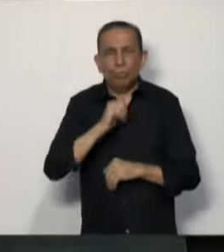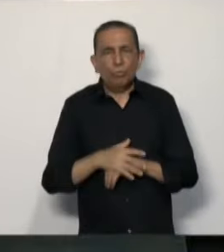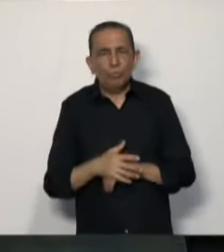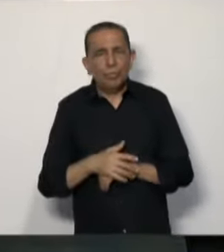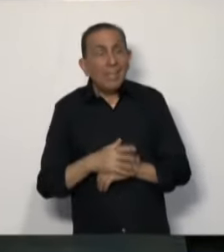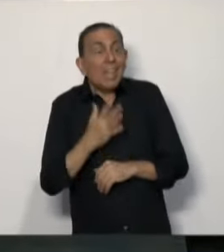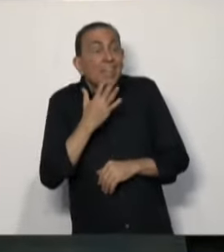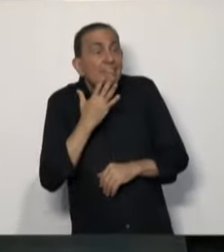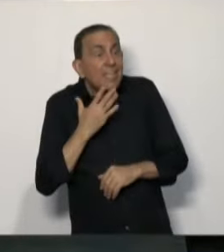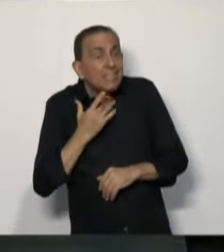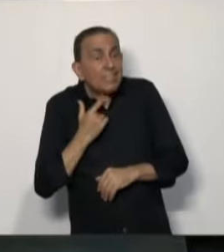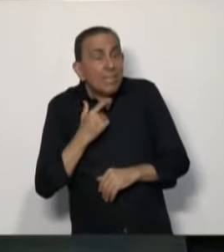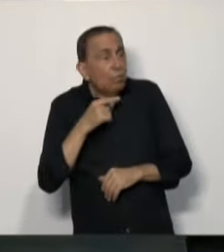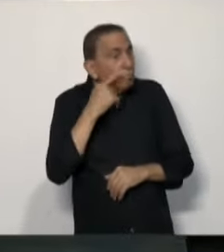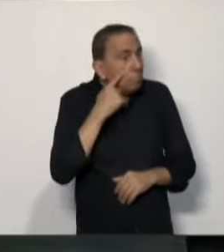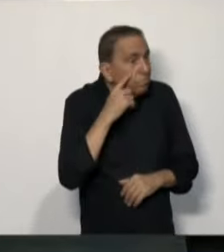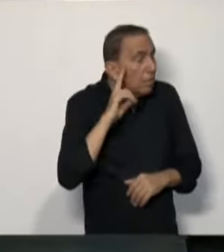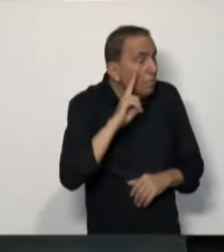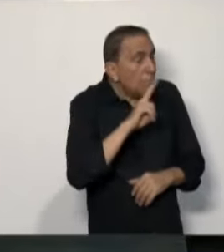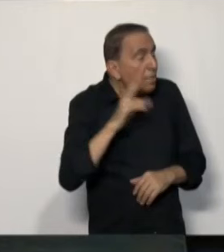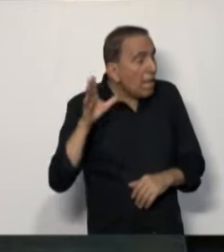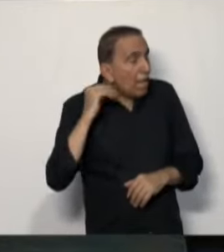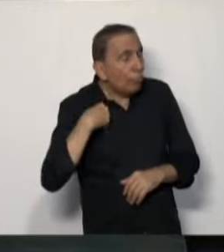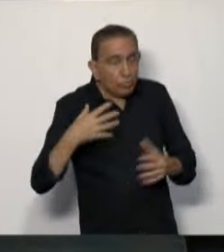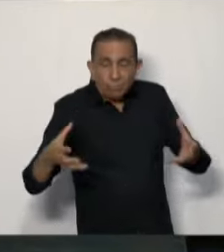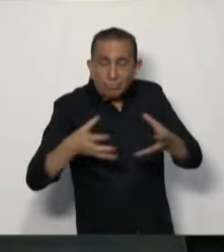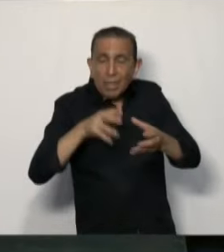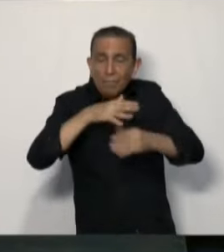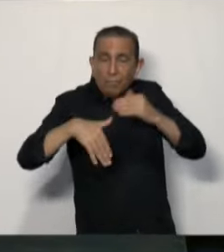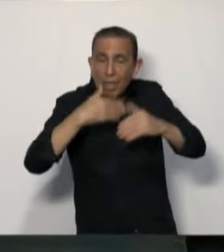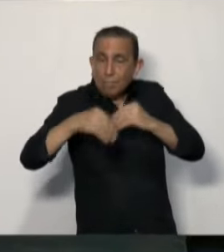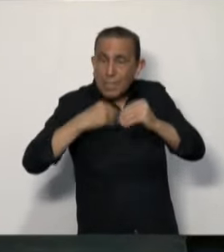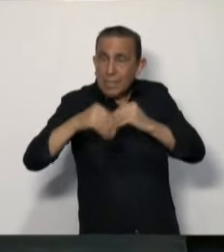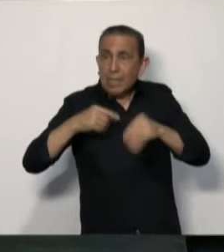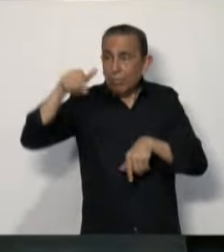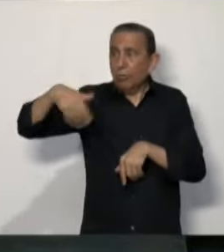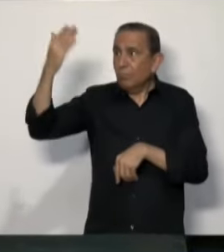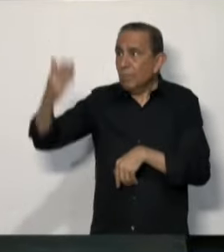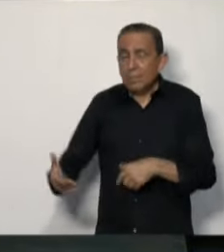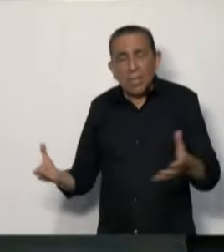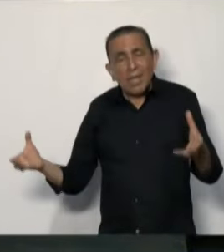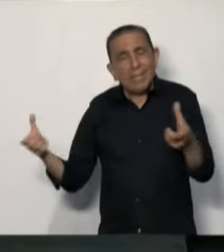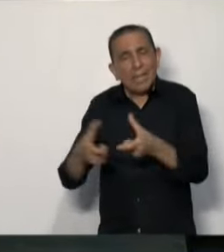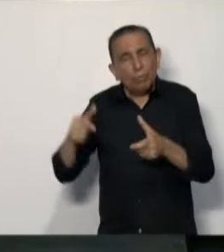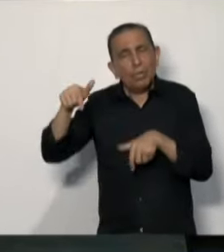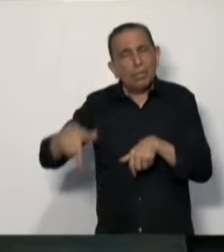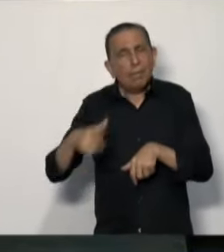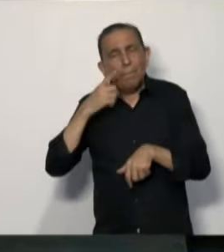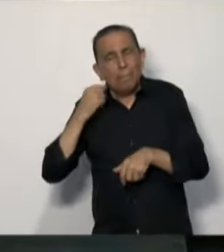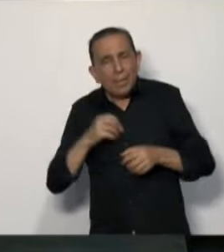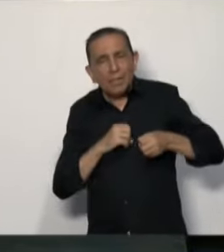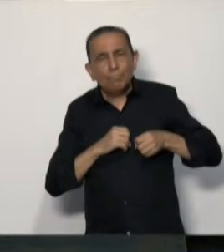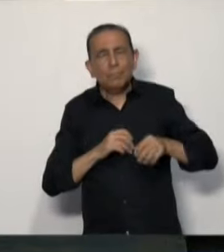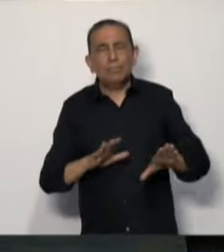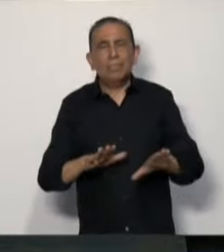Atiende los deseos y súplicas de esta familia que has congregado en tu presencia. Reúne en torno a ti, Padre